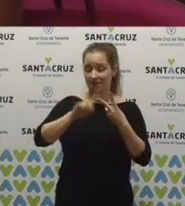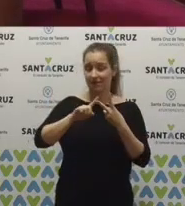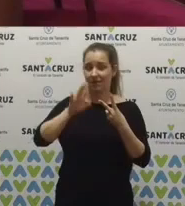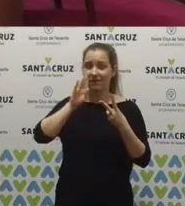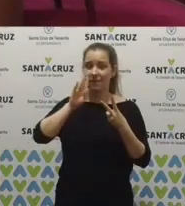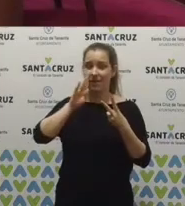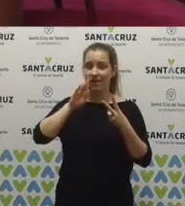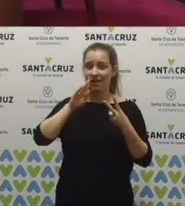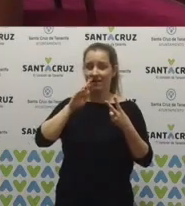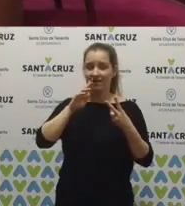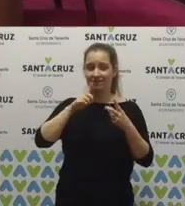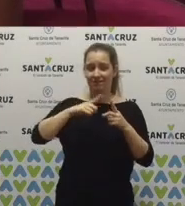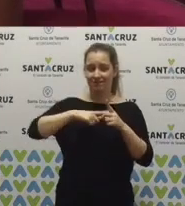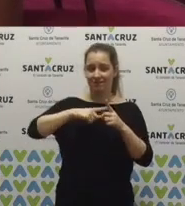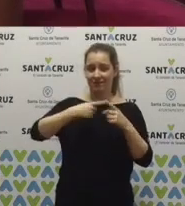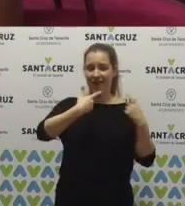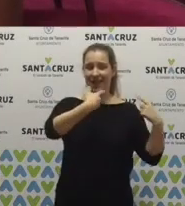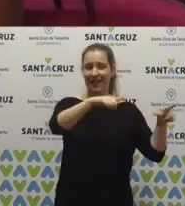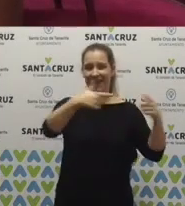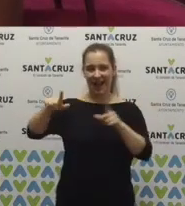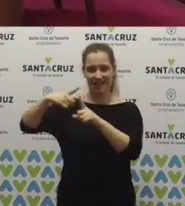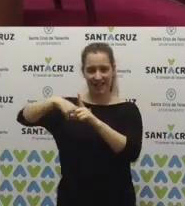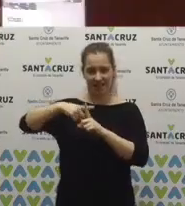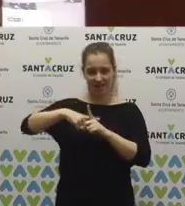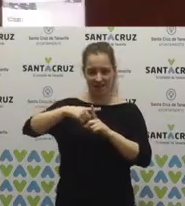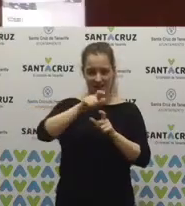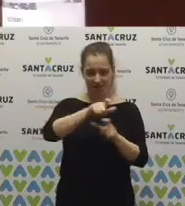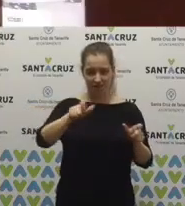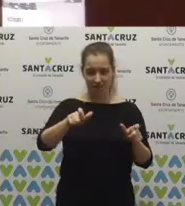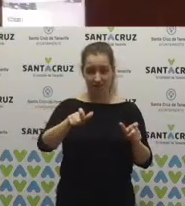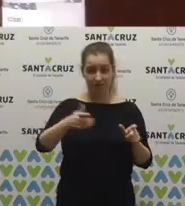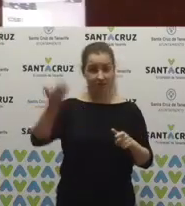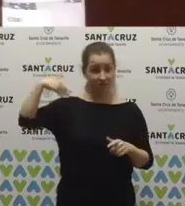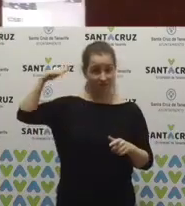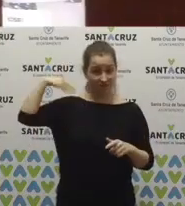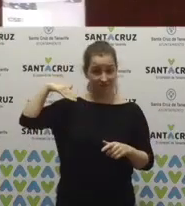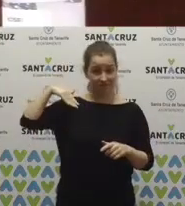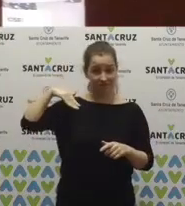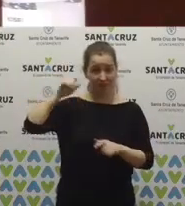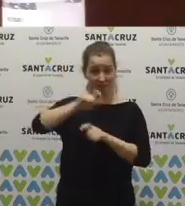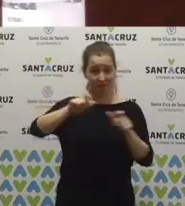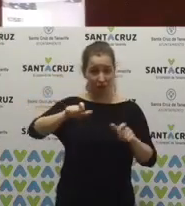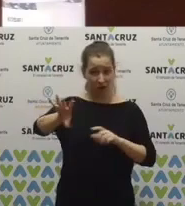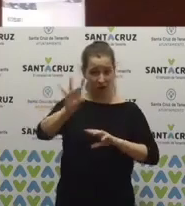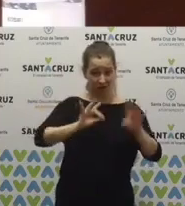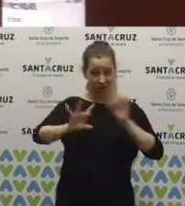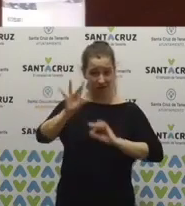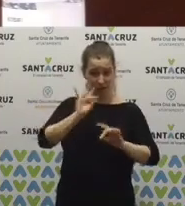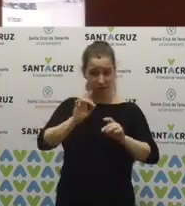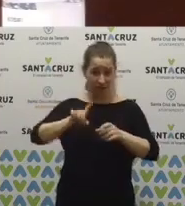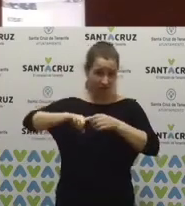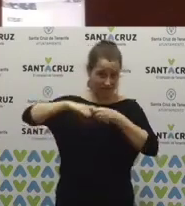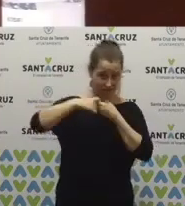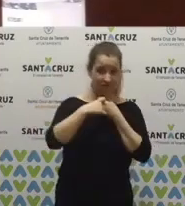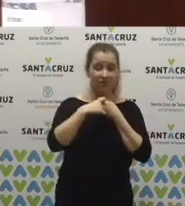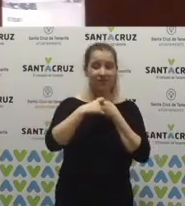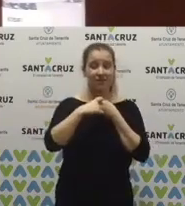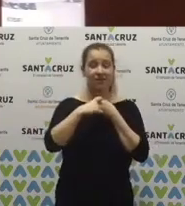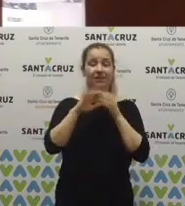el año 2014 apareció en prensa las 10 personas seleccionadas en aquel entonces para como personas